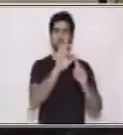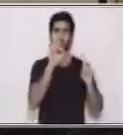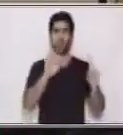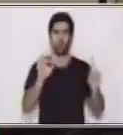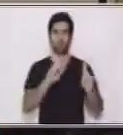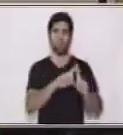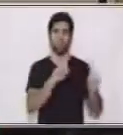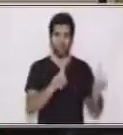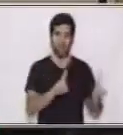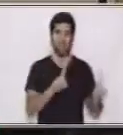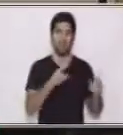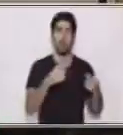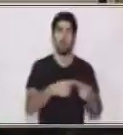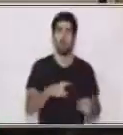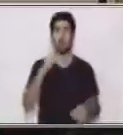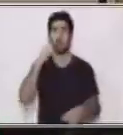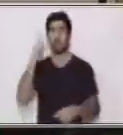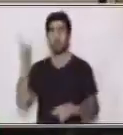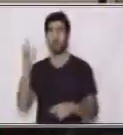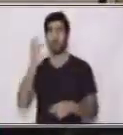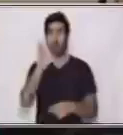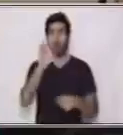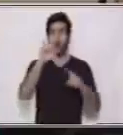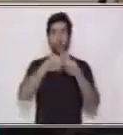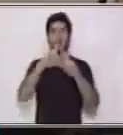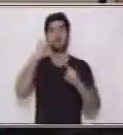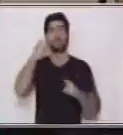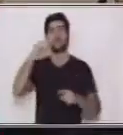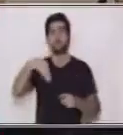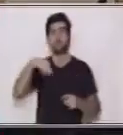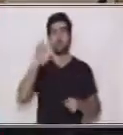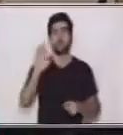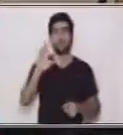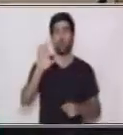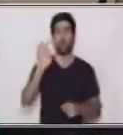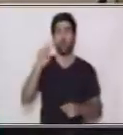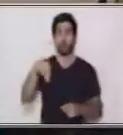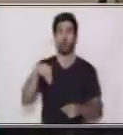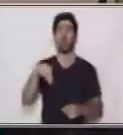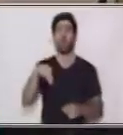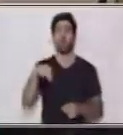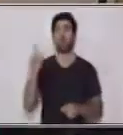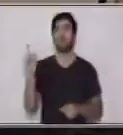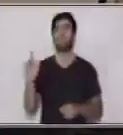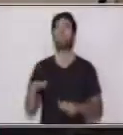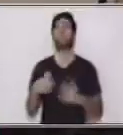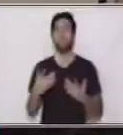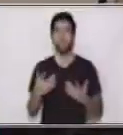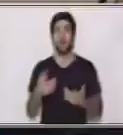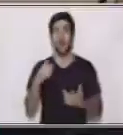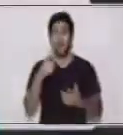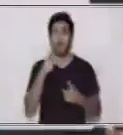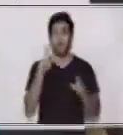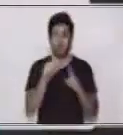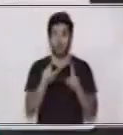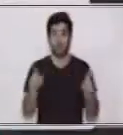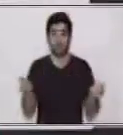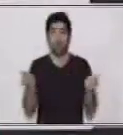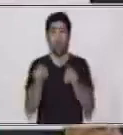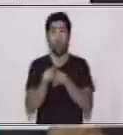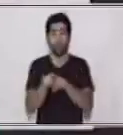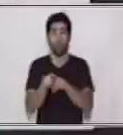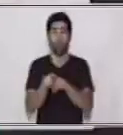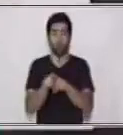diferentes. En cambio, el oxímoron, los vamos a encontrar estos dos antónimos unidos.